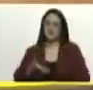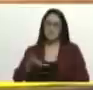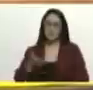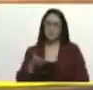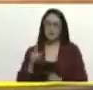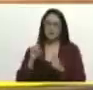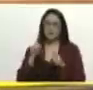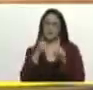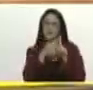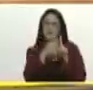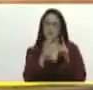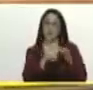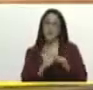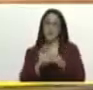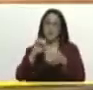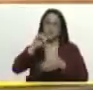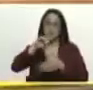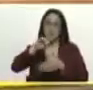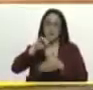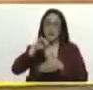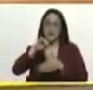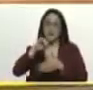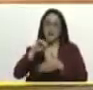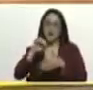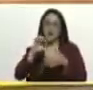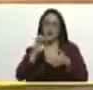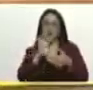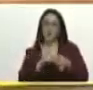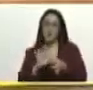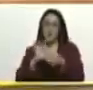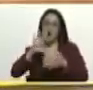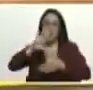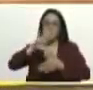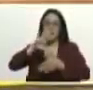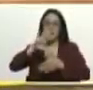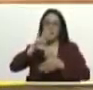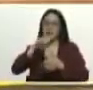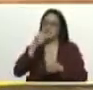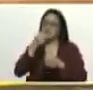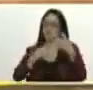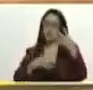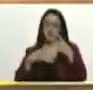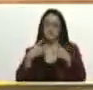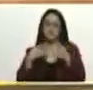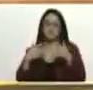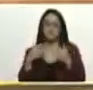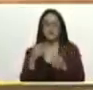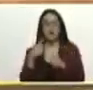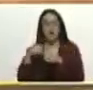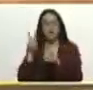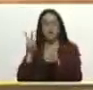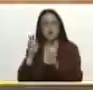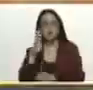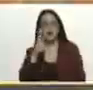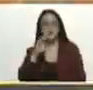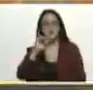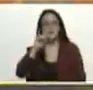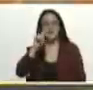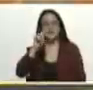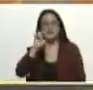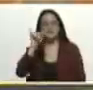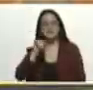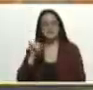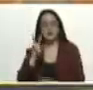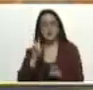la unión de Sudamérica, la unión de nuestra América en la diversidad. Y el otro es los BRICS. La nueva geopolítica tiene a los